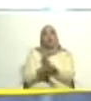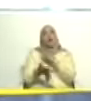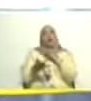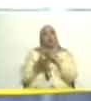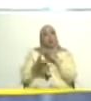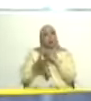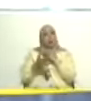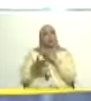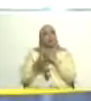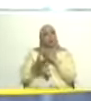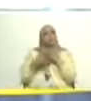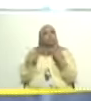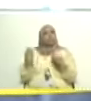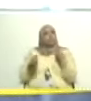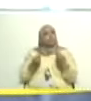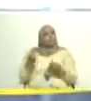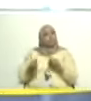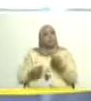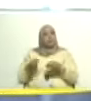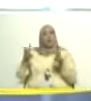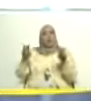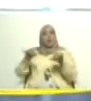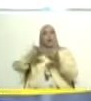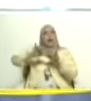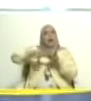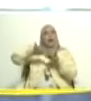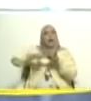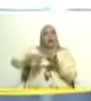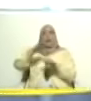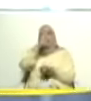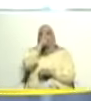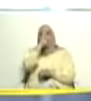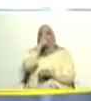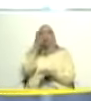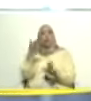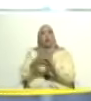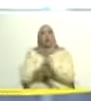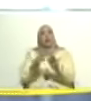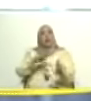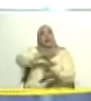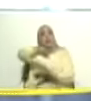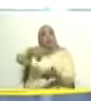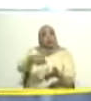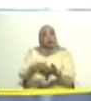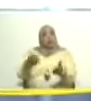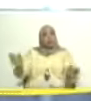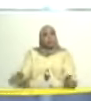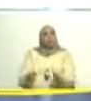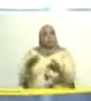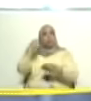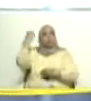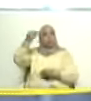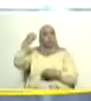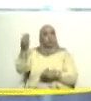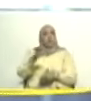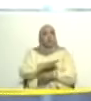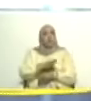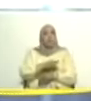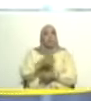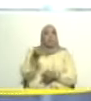cómo construir una nueva ingeniería financiera regional que nos permita pensar en nuestras monedas